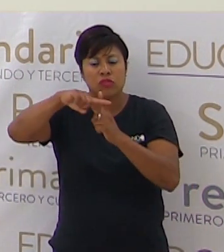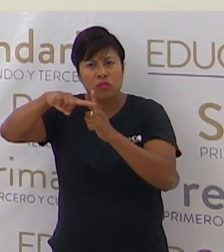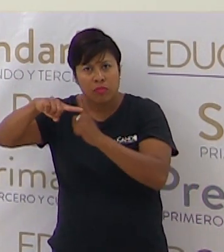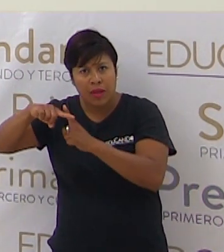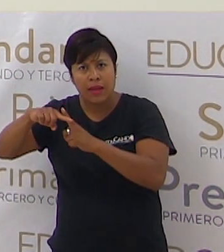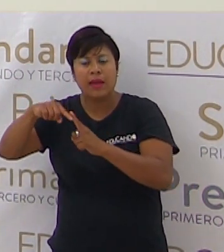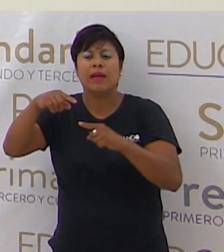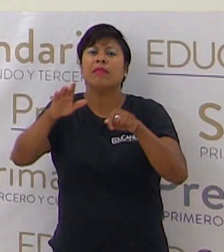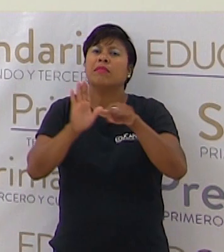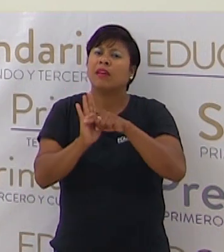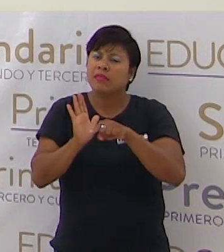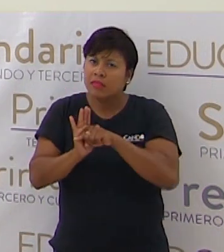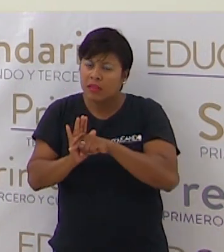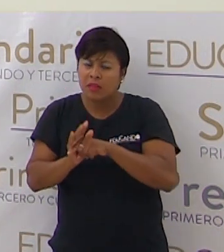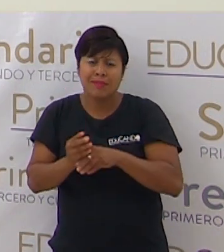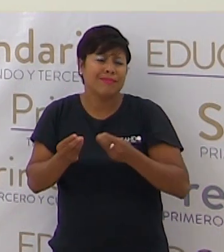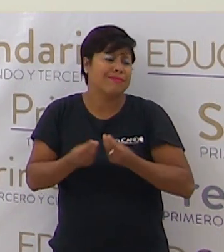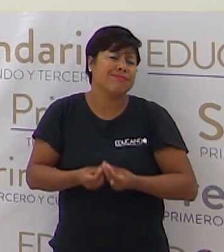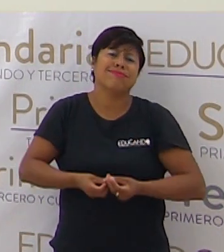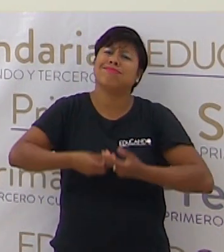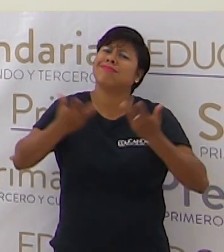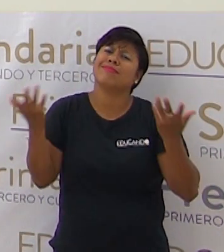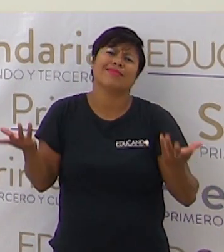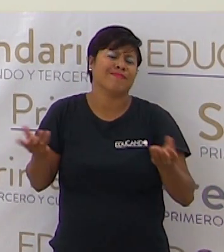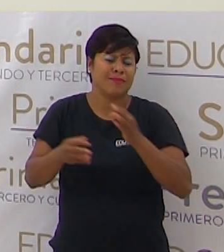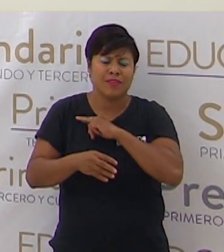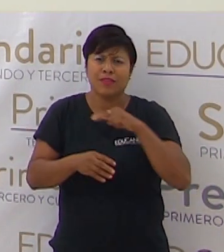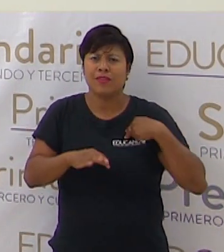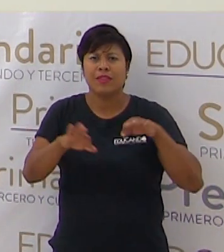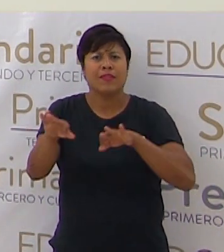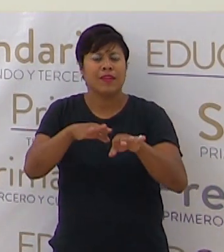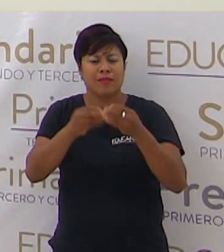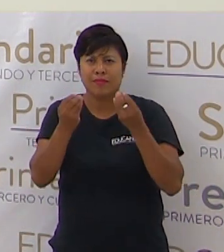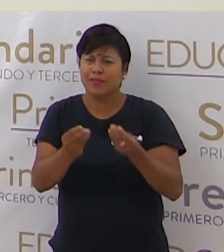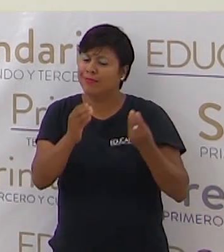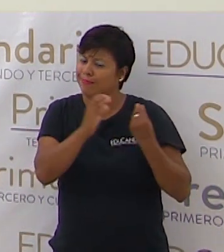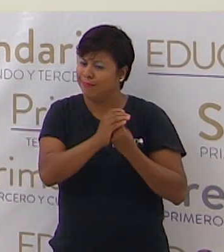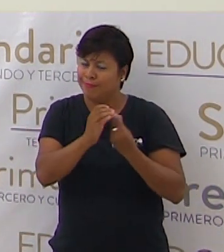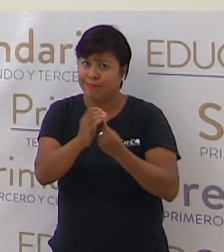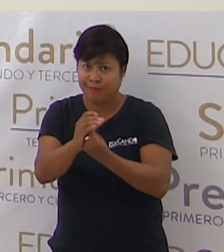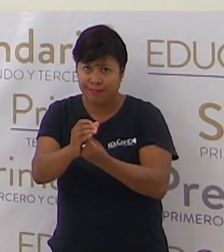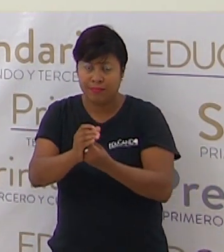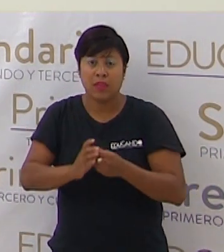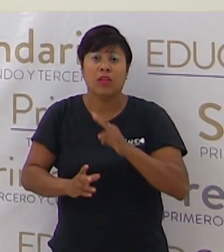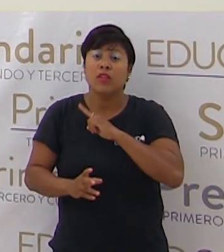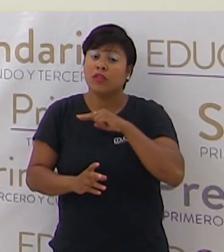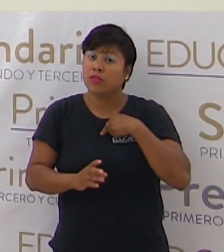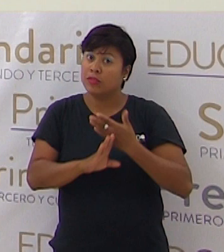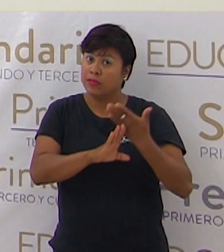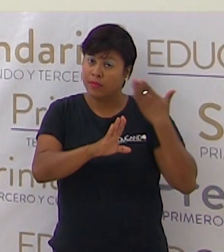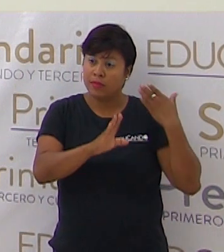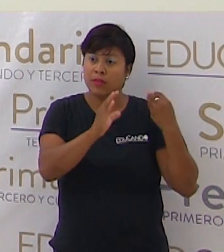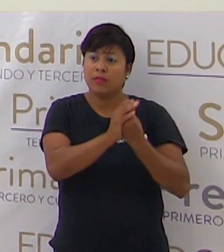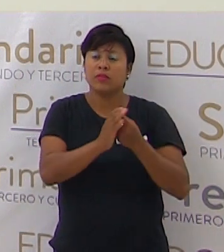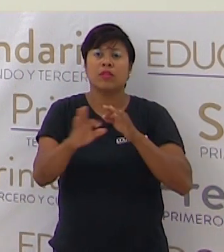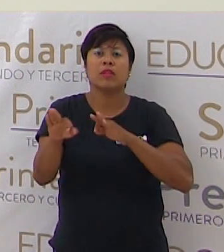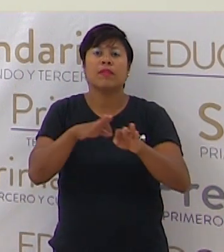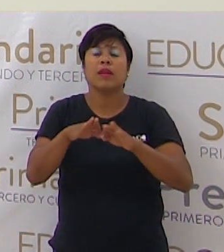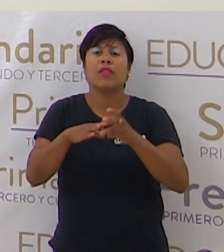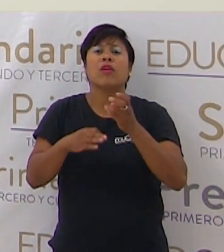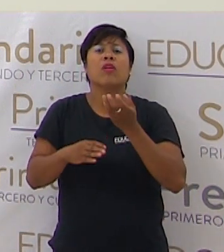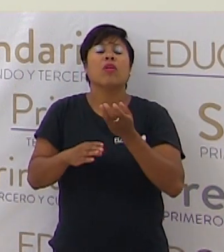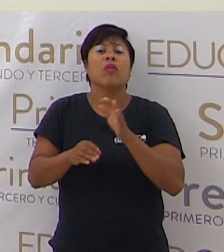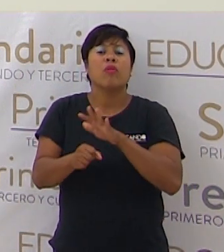sumas, restas. ¡Uy! Hemos trabajado con muchos contenidos. La sesión pasada estuvimos trabajando precisamente